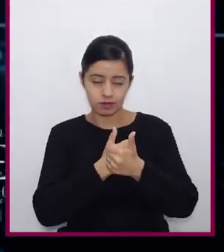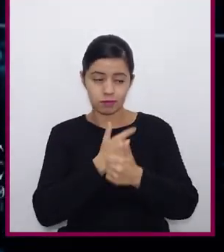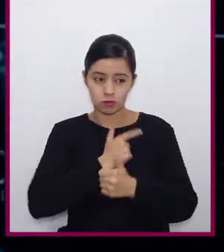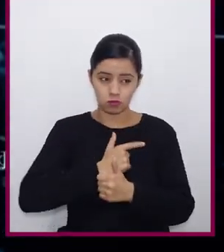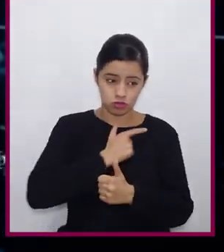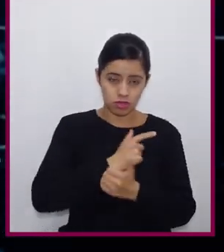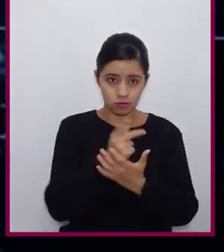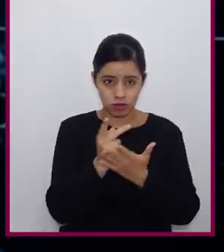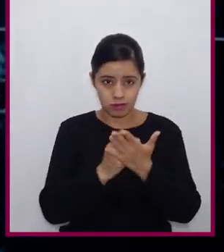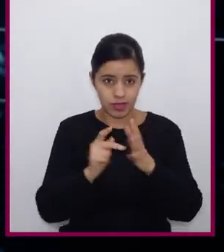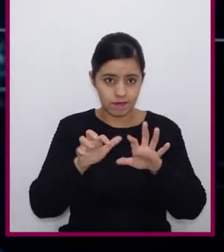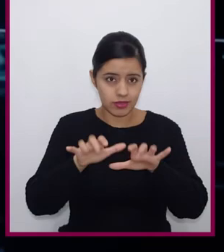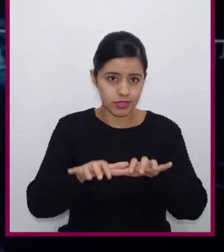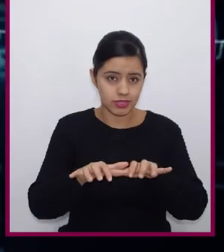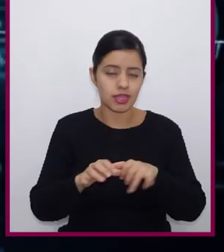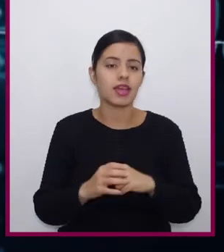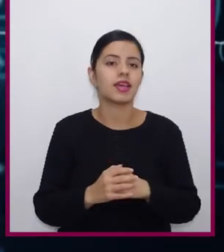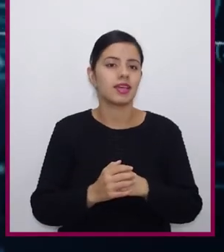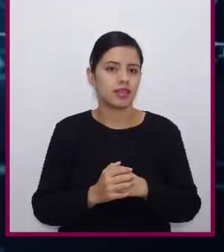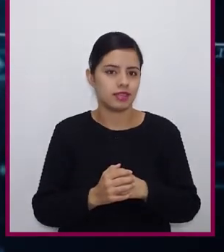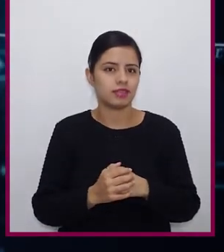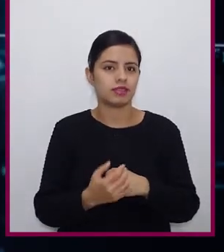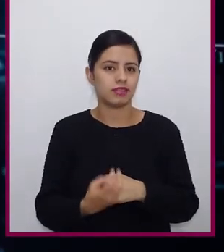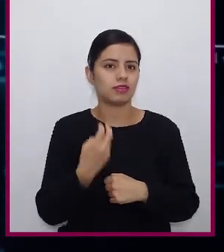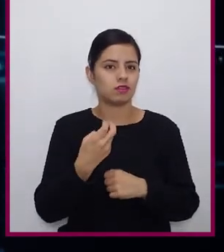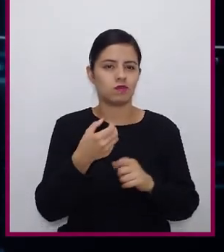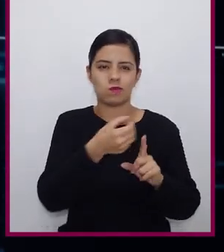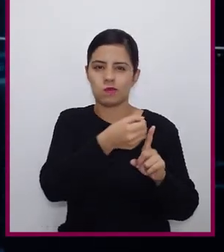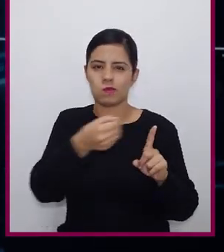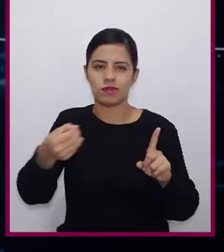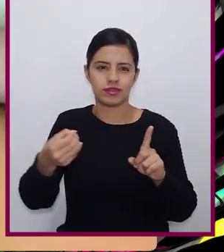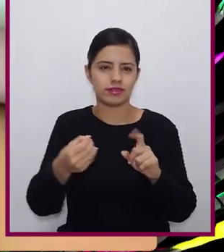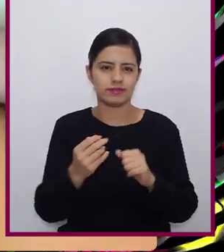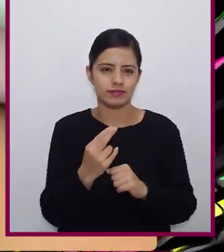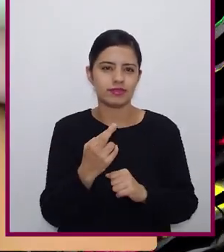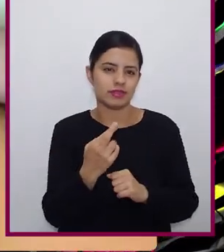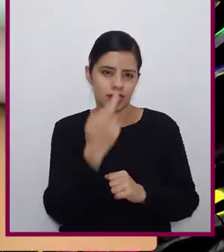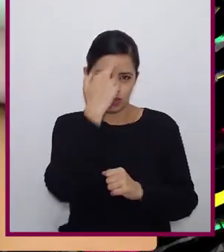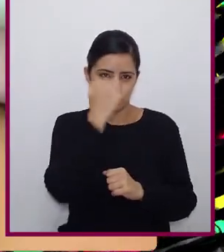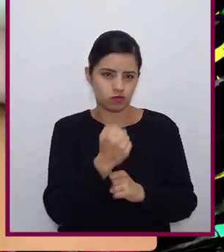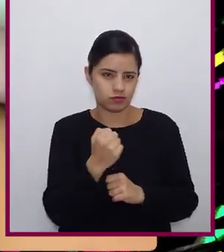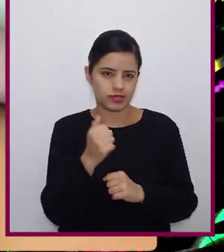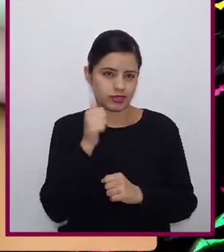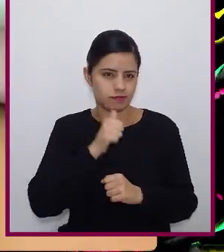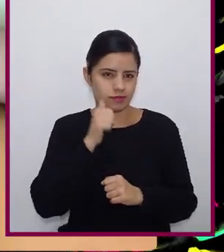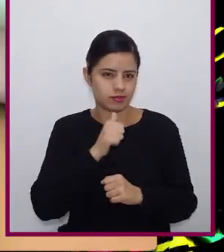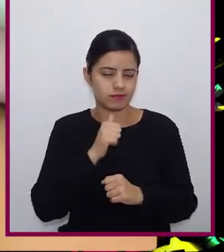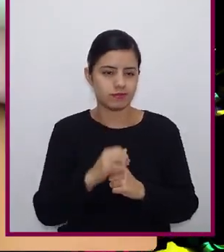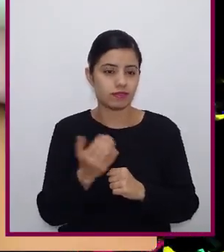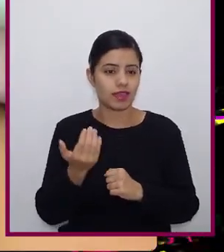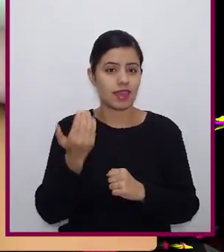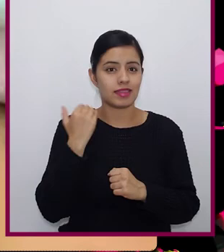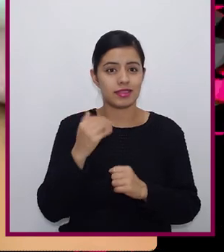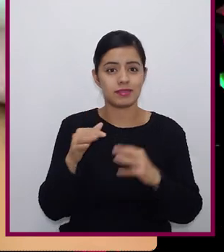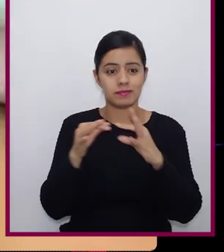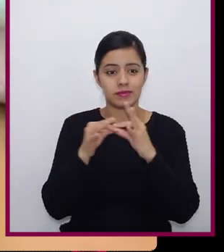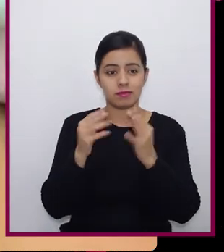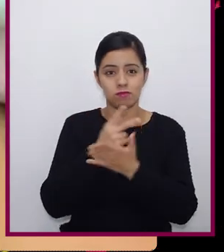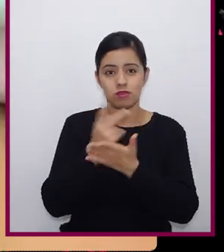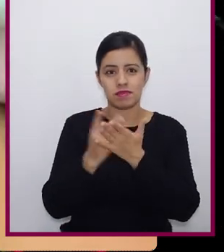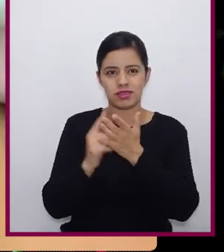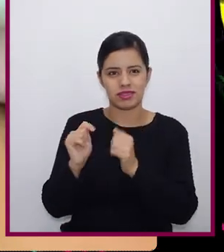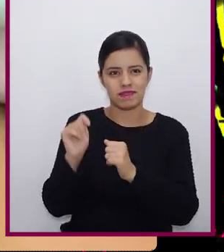programar, es muchísima la lógica que debes de tener, y realmente no es como te lo pintan en un programa